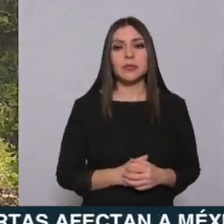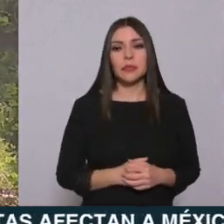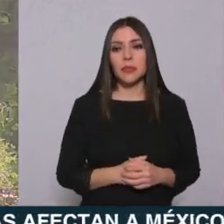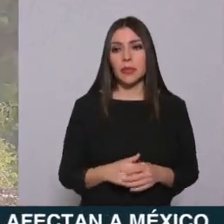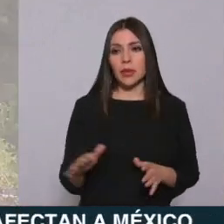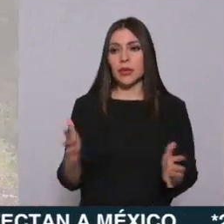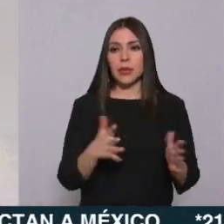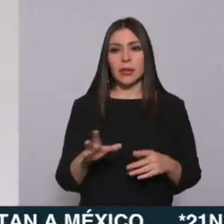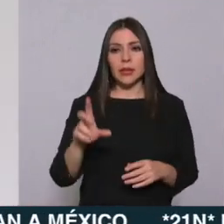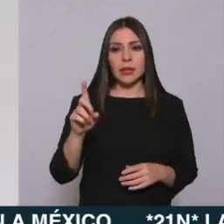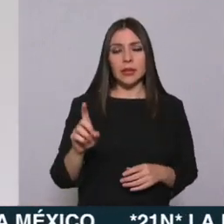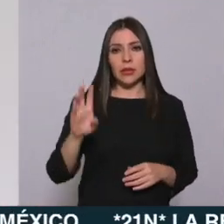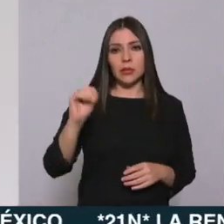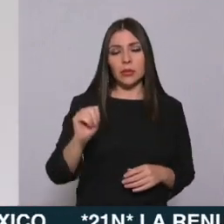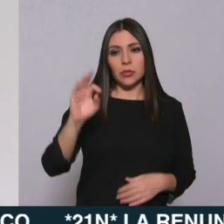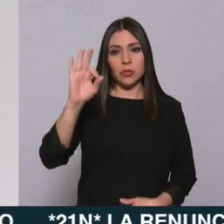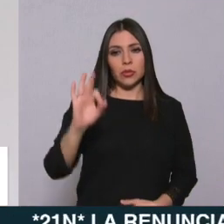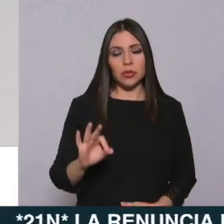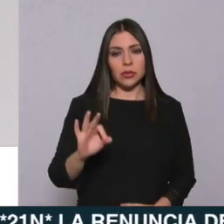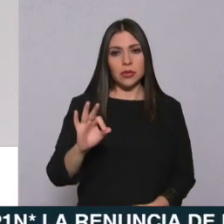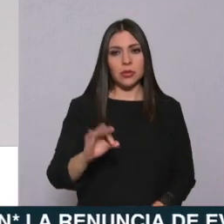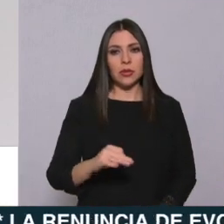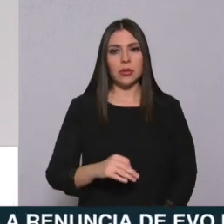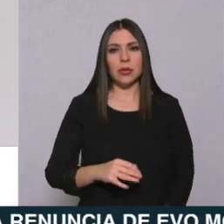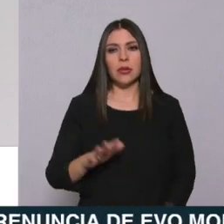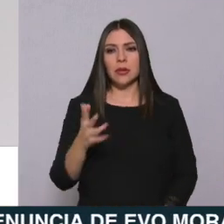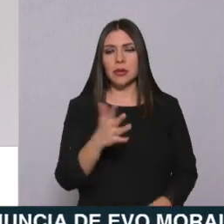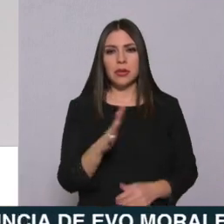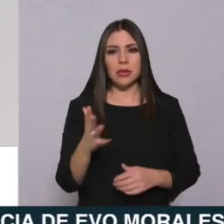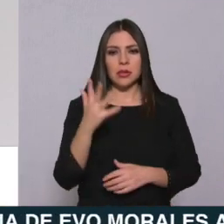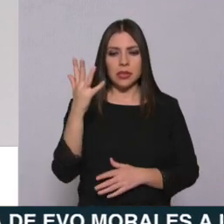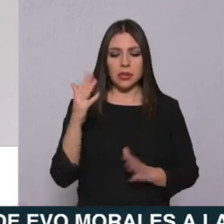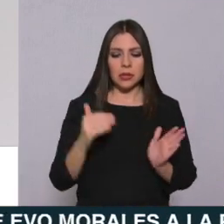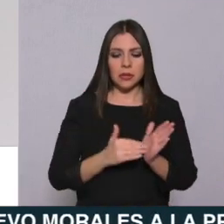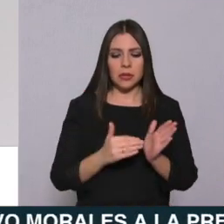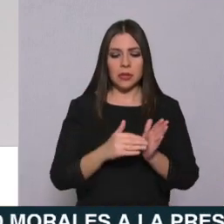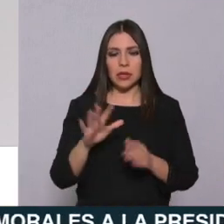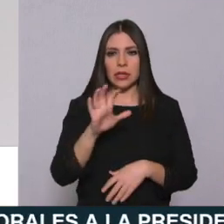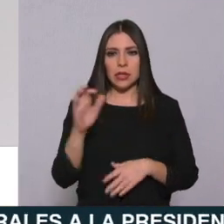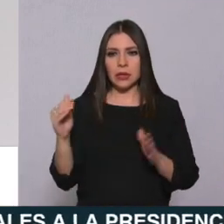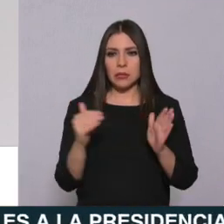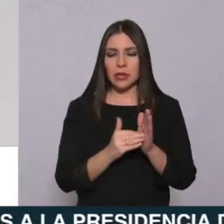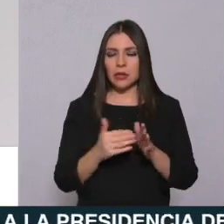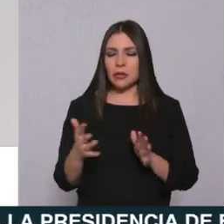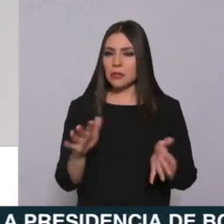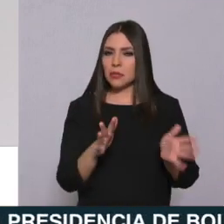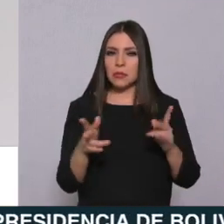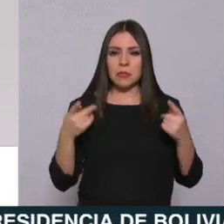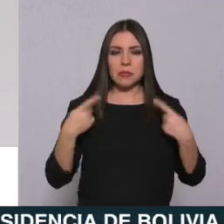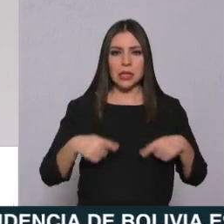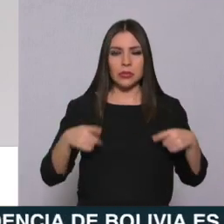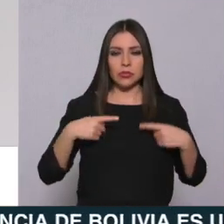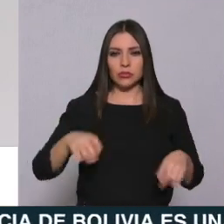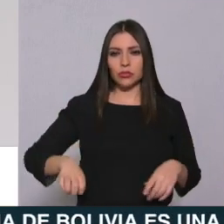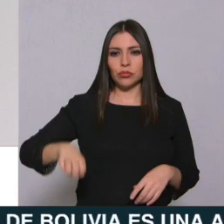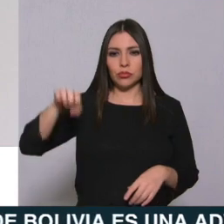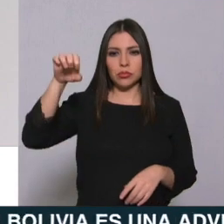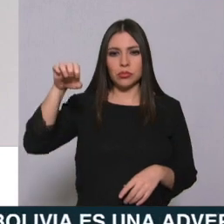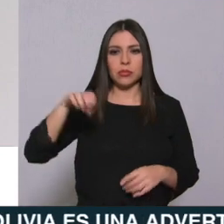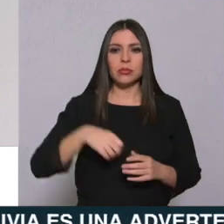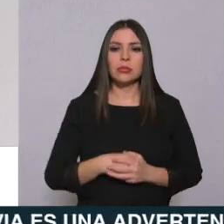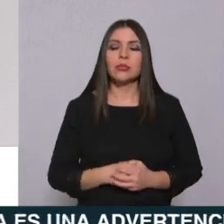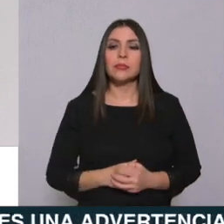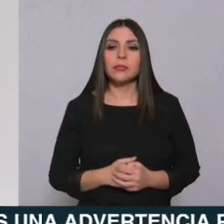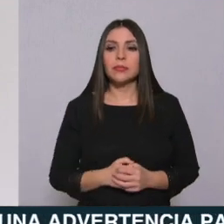Aproximadamente el 39%, estamos hablando de 5.500.000 aproximadamente personas mayores, se